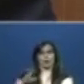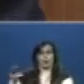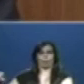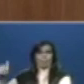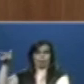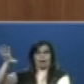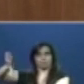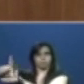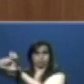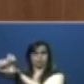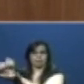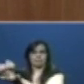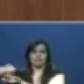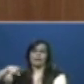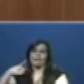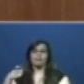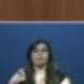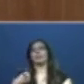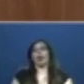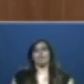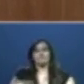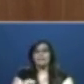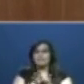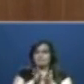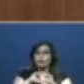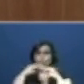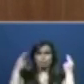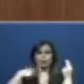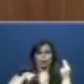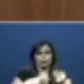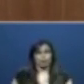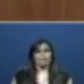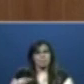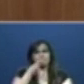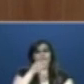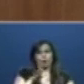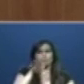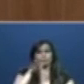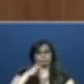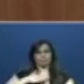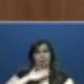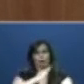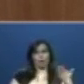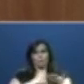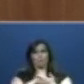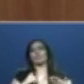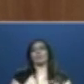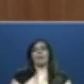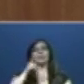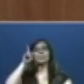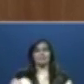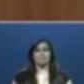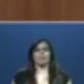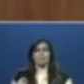de que prestar en mejores condiciones los servicios públicos es nuestra gran razón de ser como comunidad y constituyen a la vez un